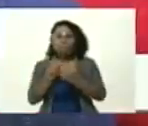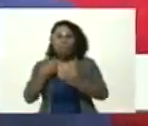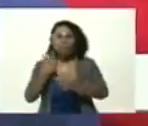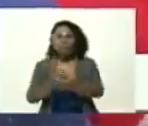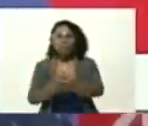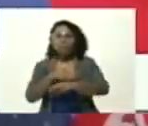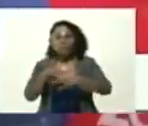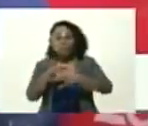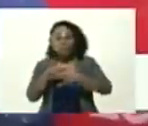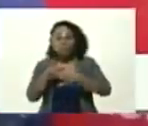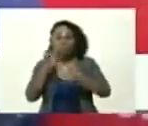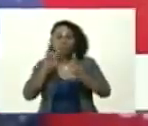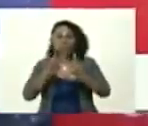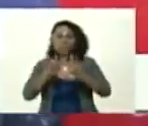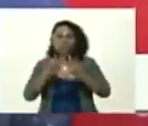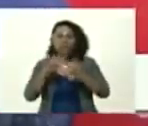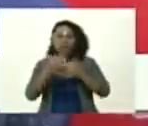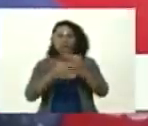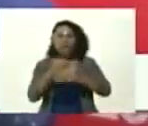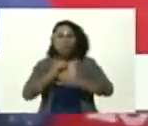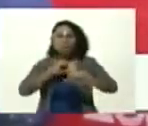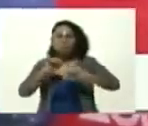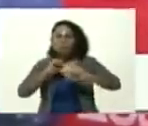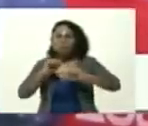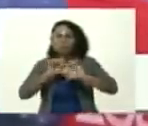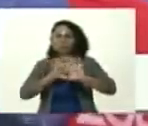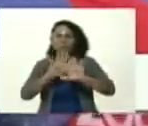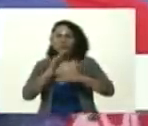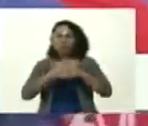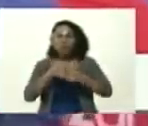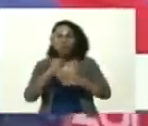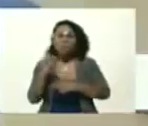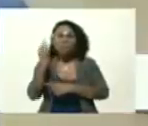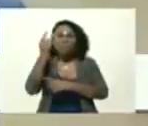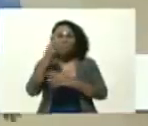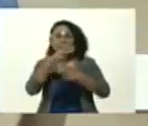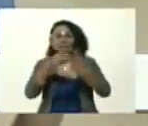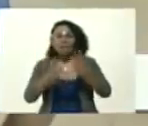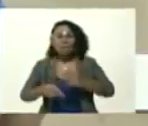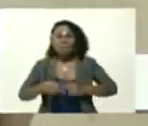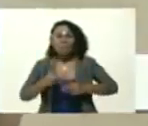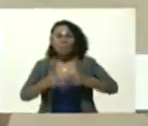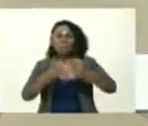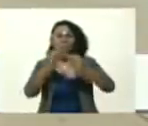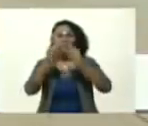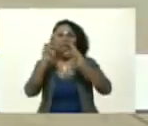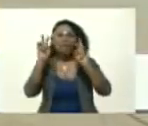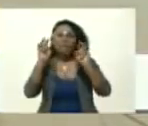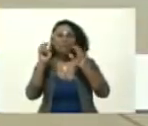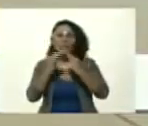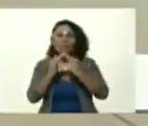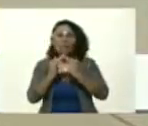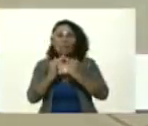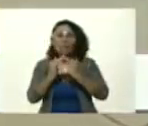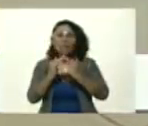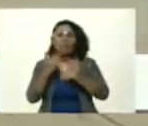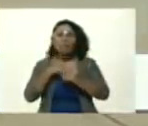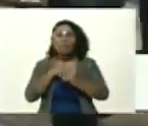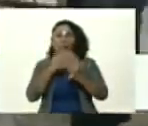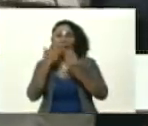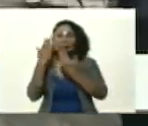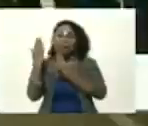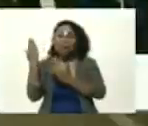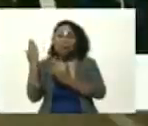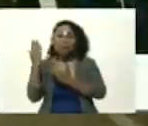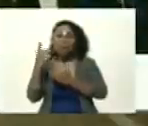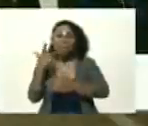Villarruel, dando las acciones necesarias y ya llevando los primeros materiales para la construcción de la nueva vivienda. Hemos allí, hermano